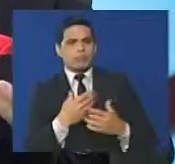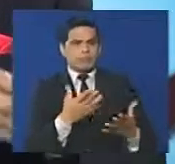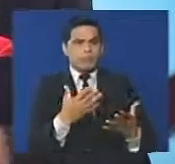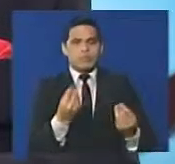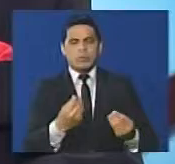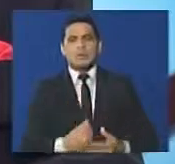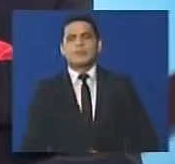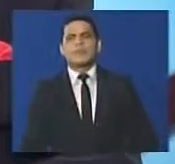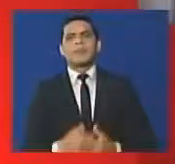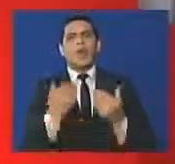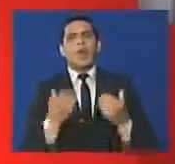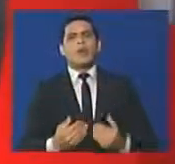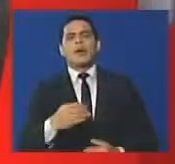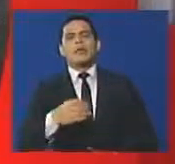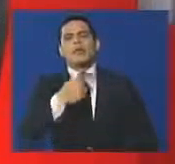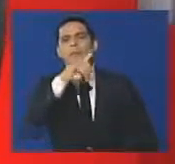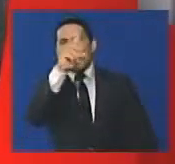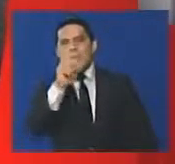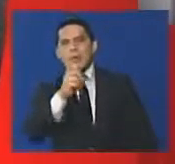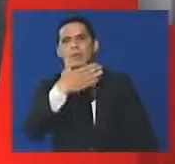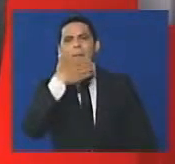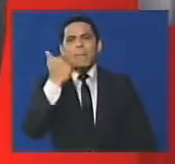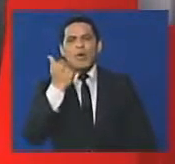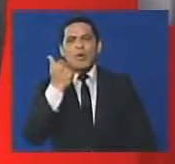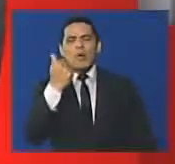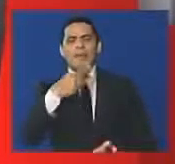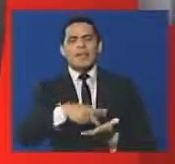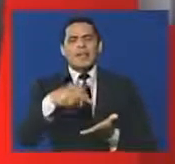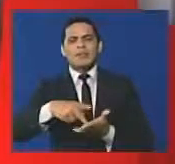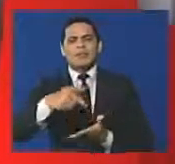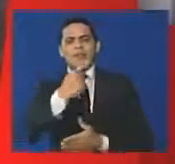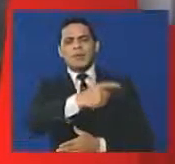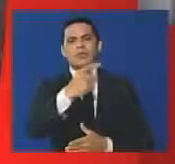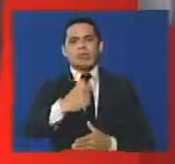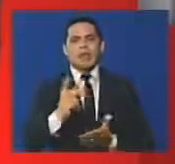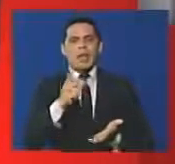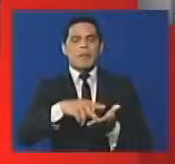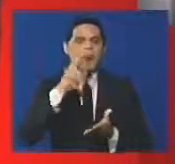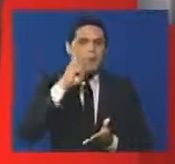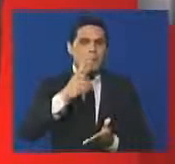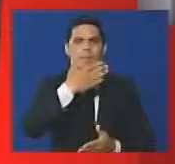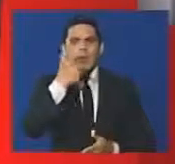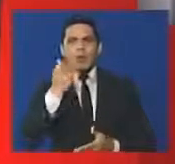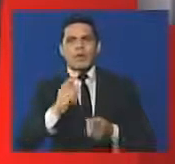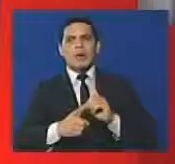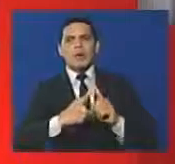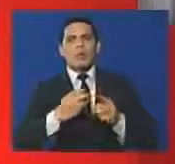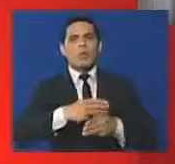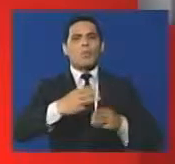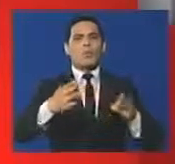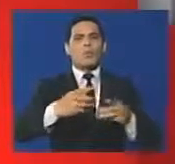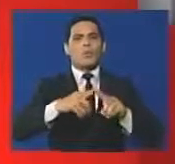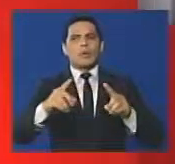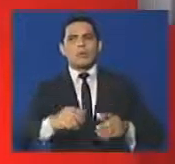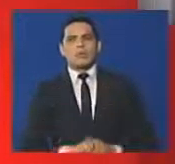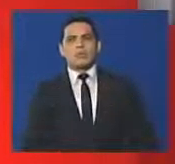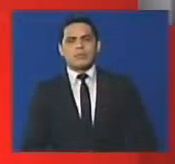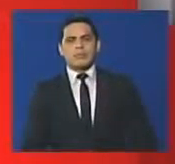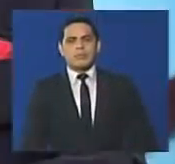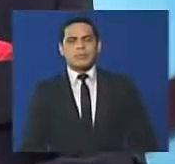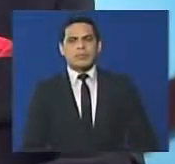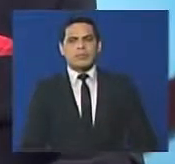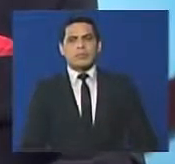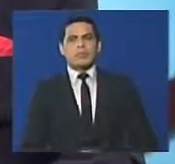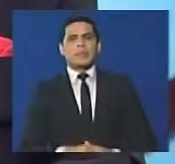afuera. ¿Y cuáles son las mejores audiencias? ¿Hay gente, hay mejores audiencias que otras? ¿Hay mejores públicos que otros? Depende